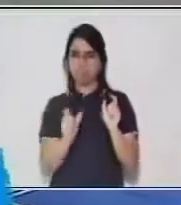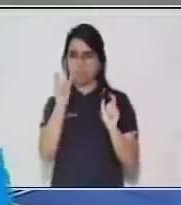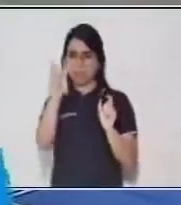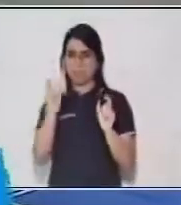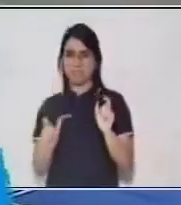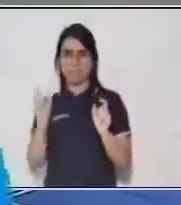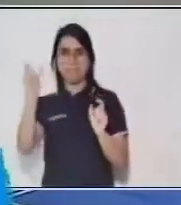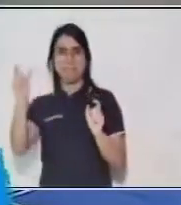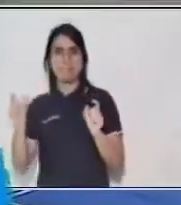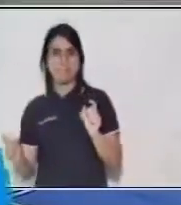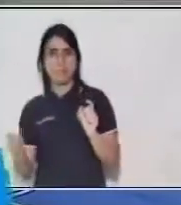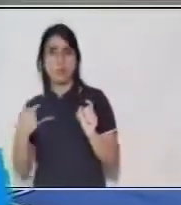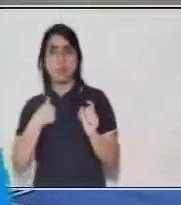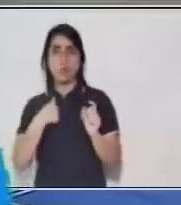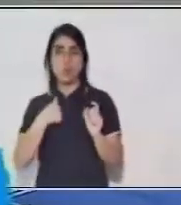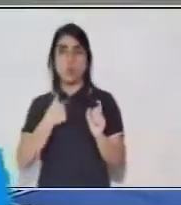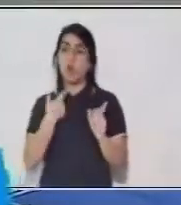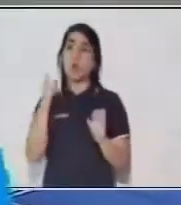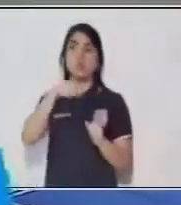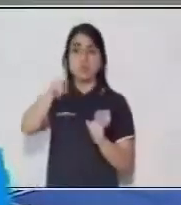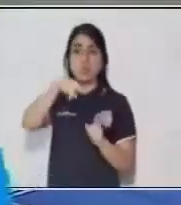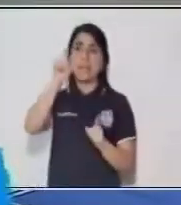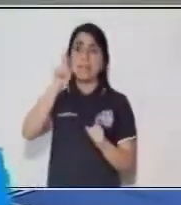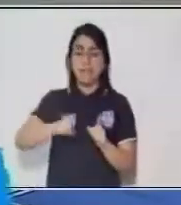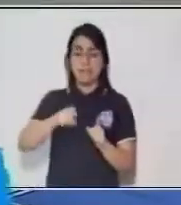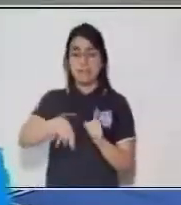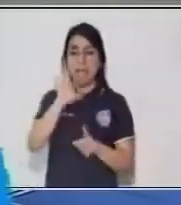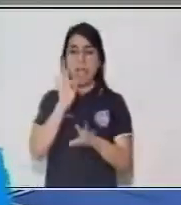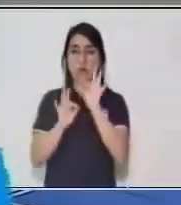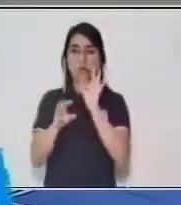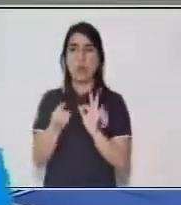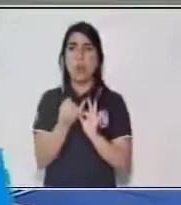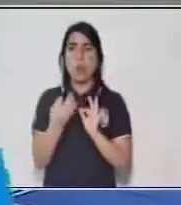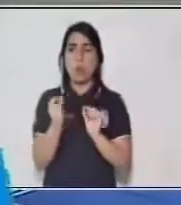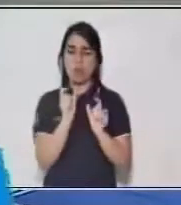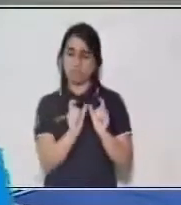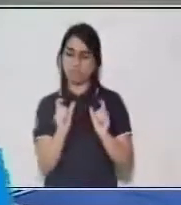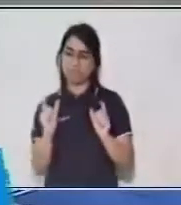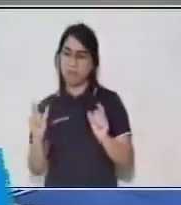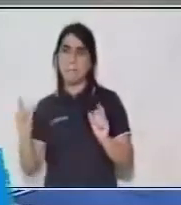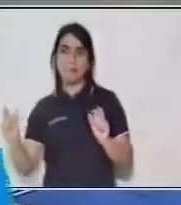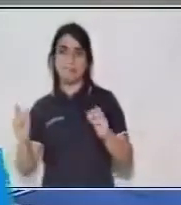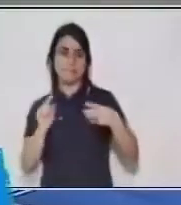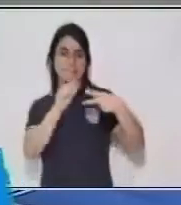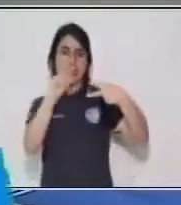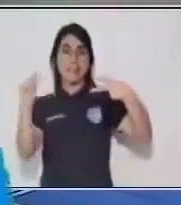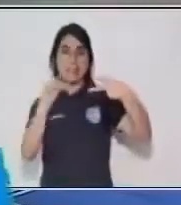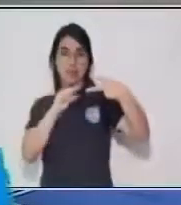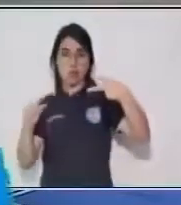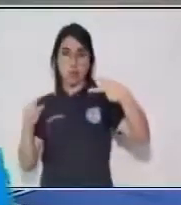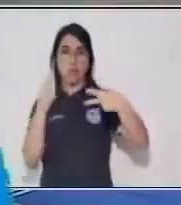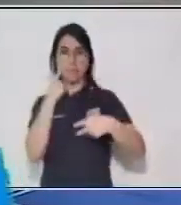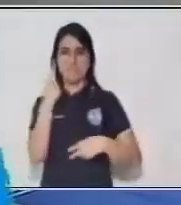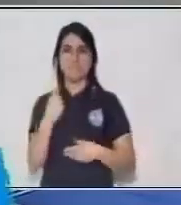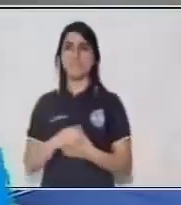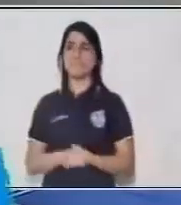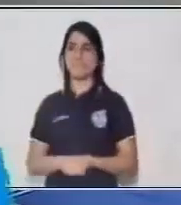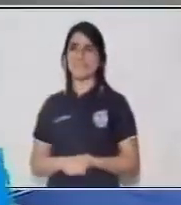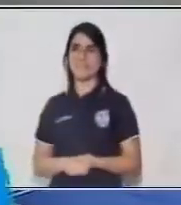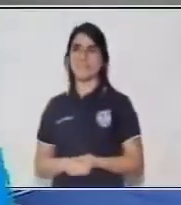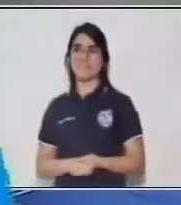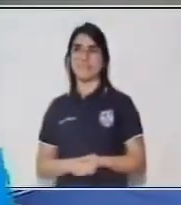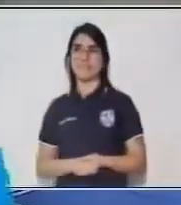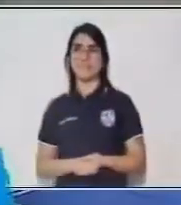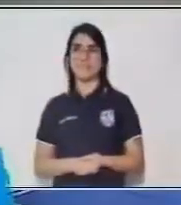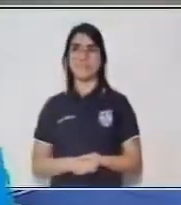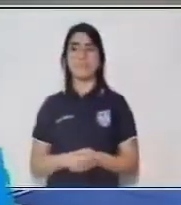menos 3. Y nos queda así, 3 elevado a la menos 3. ¿Qué hacemos cuando tenemos